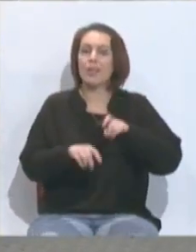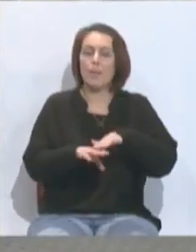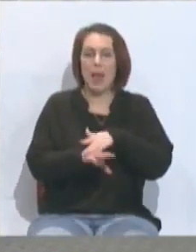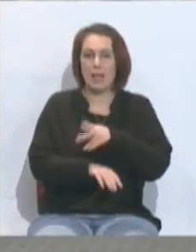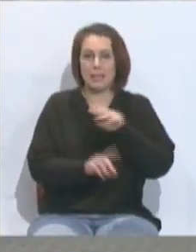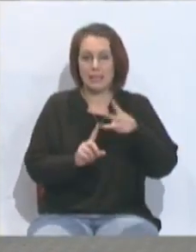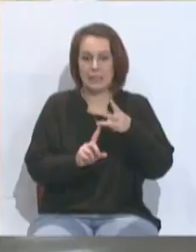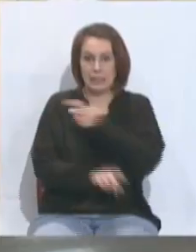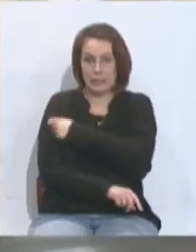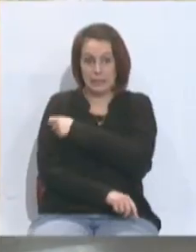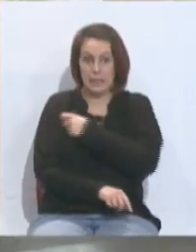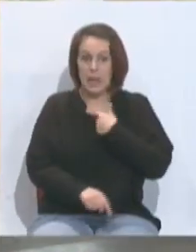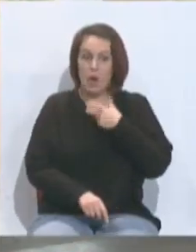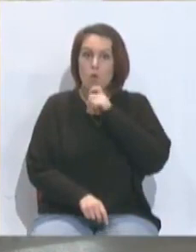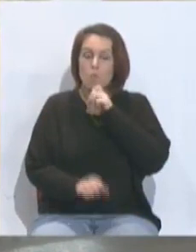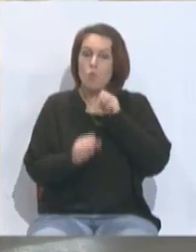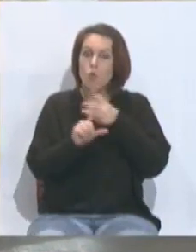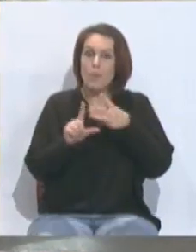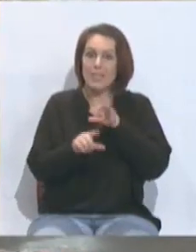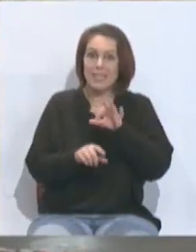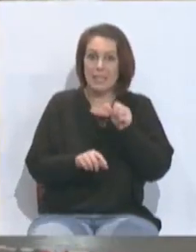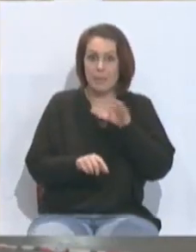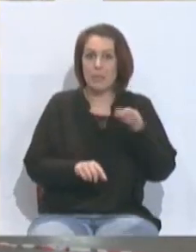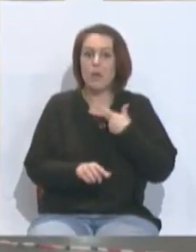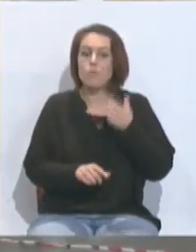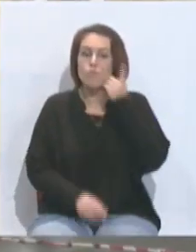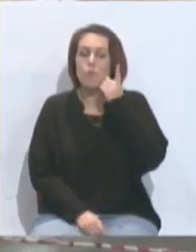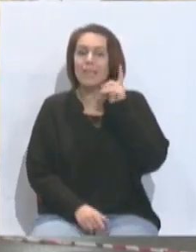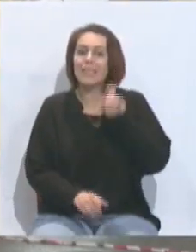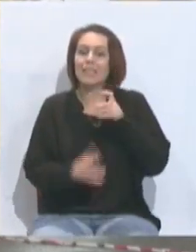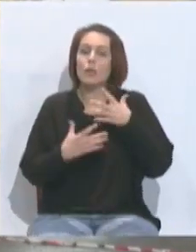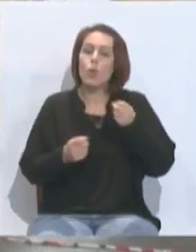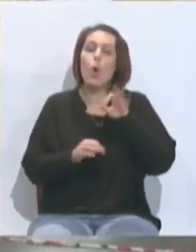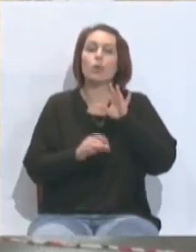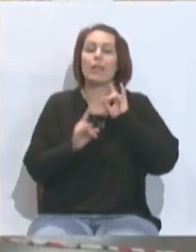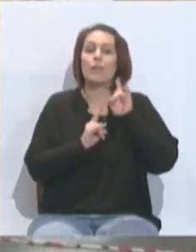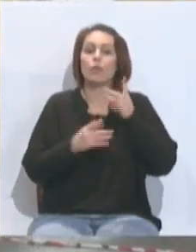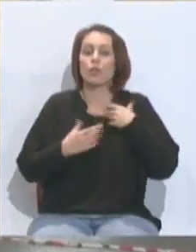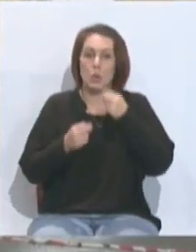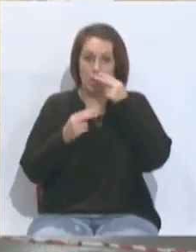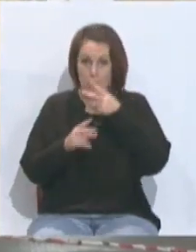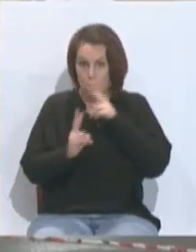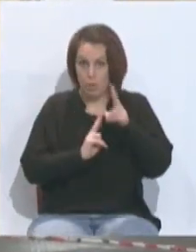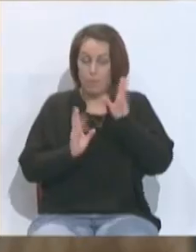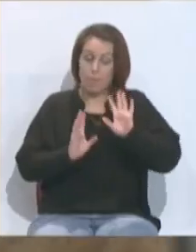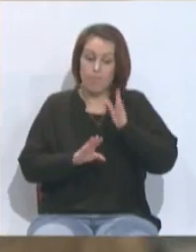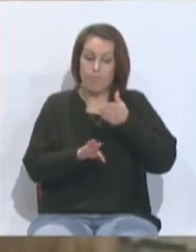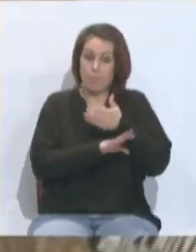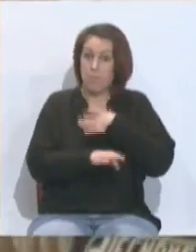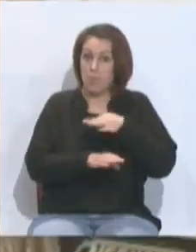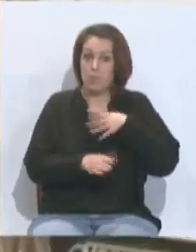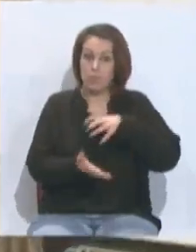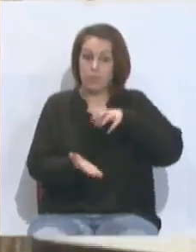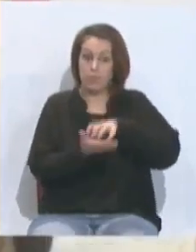dosis a través de la web del SAS, la aplicación móvil Clic Salud y el teléfono de Salud Responde. Pero también pueden acudir a los